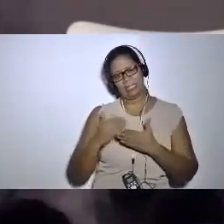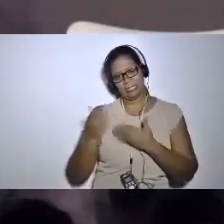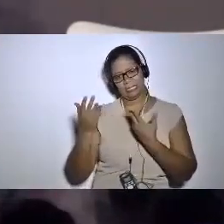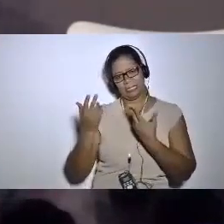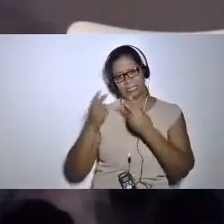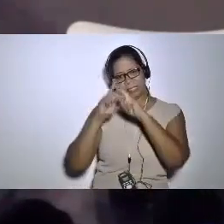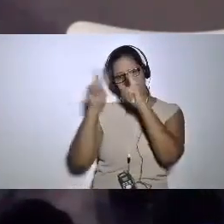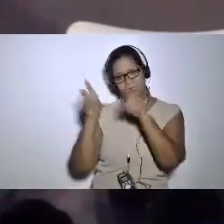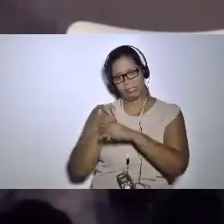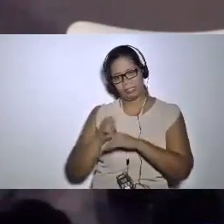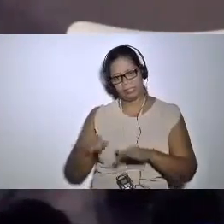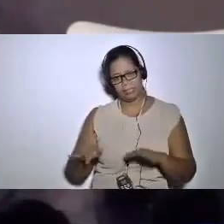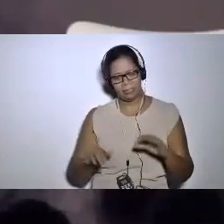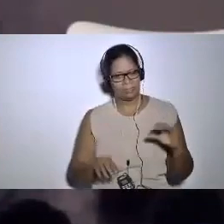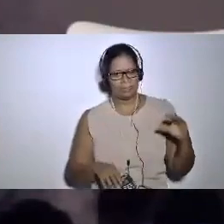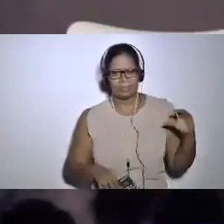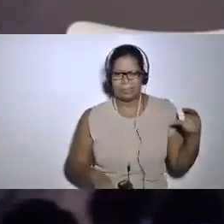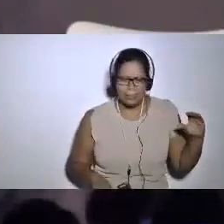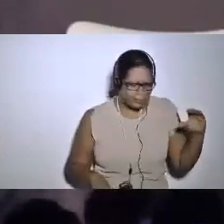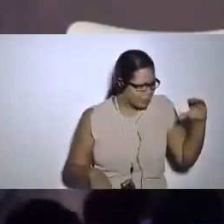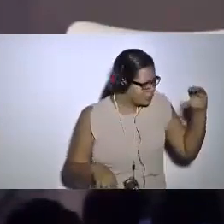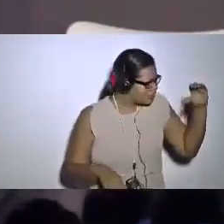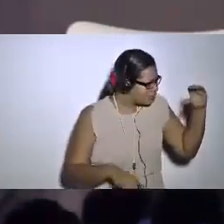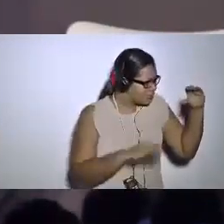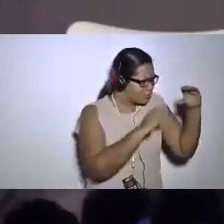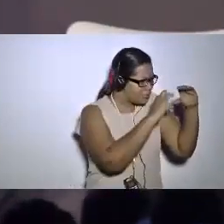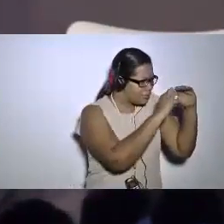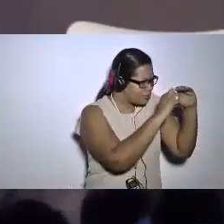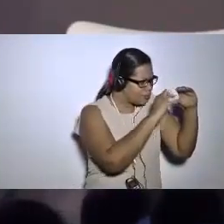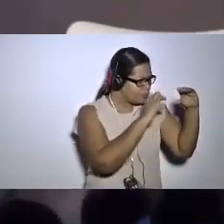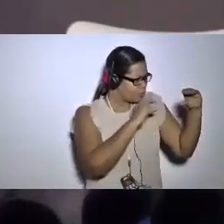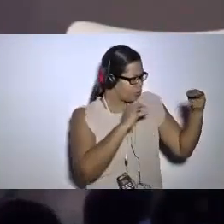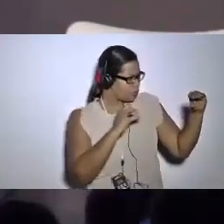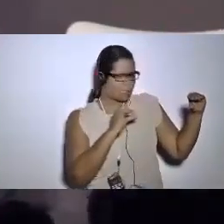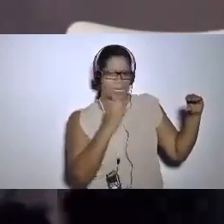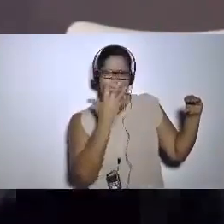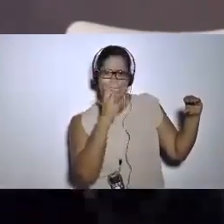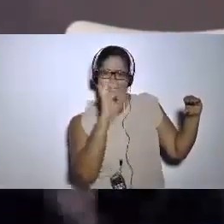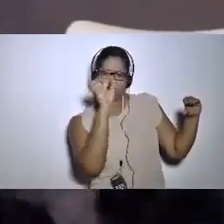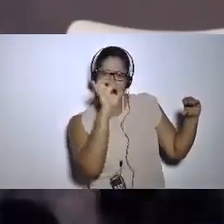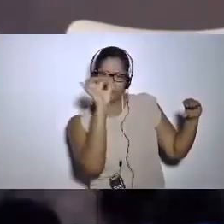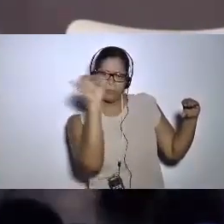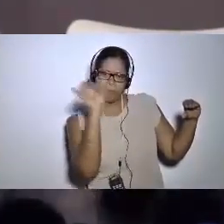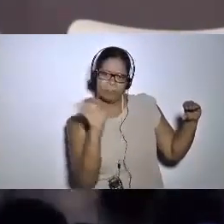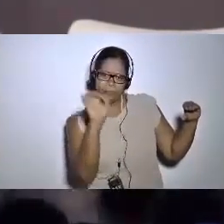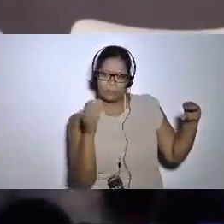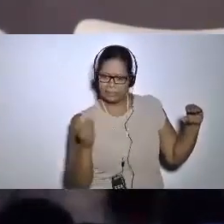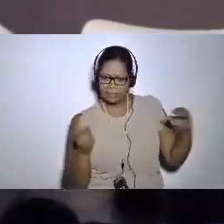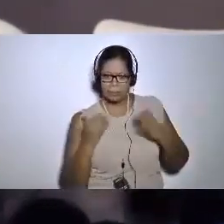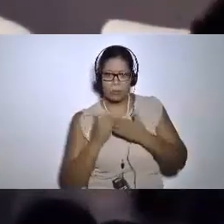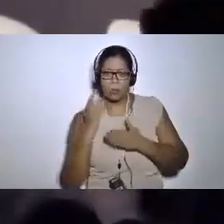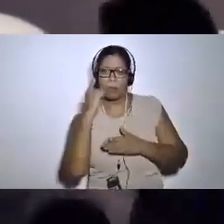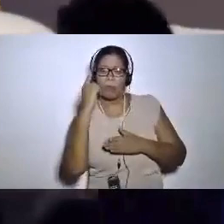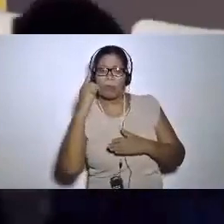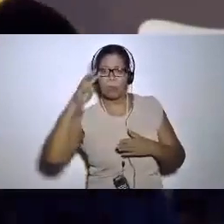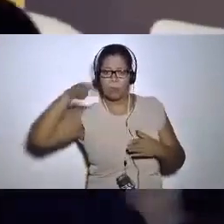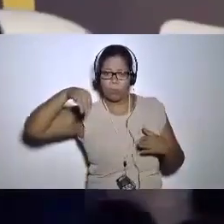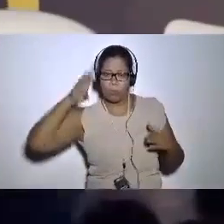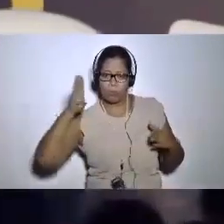gigabyte. Imagínense ustedes, la mitad de su salario. Entonces, simplemente no es un tema